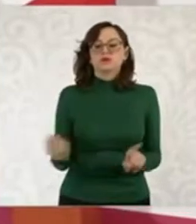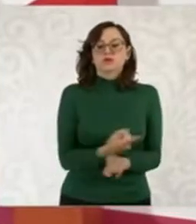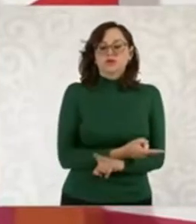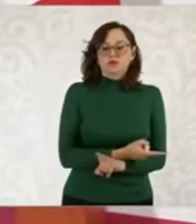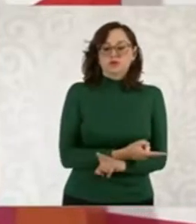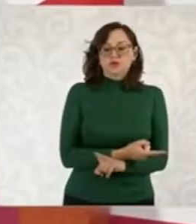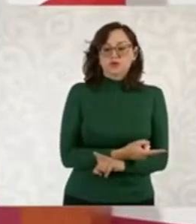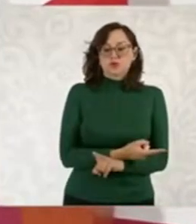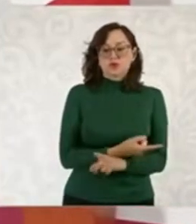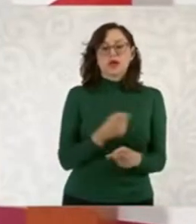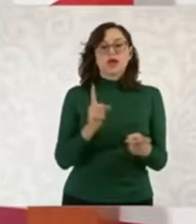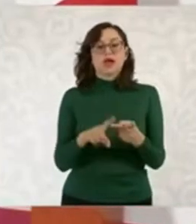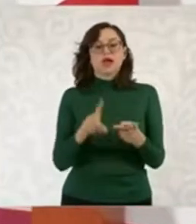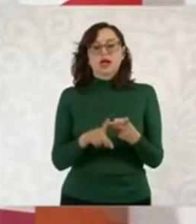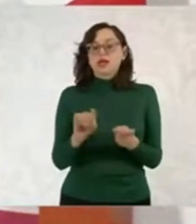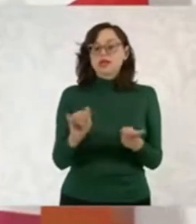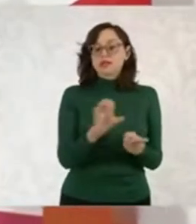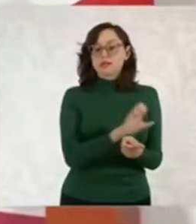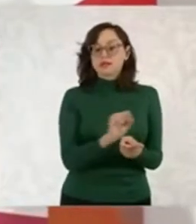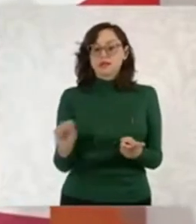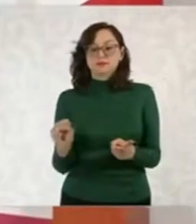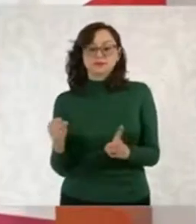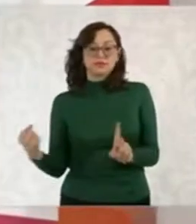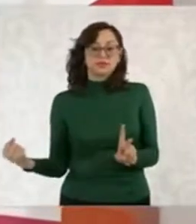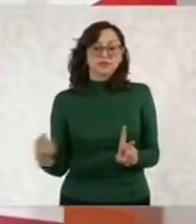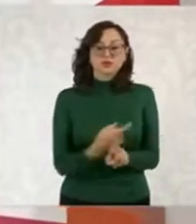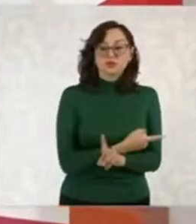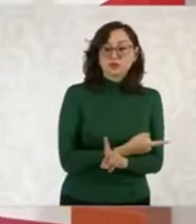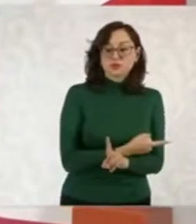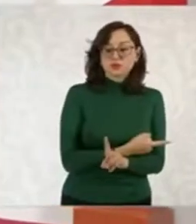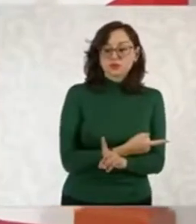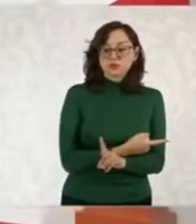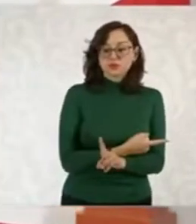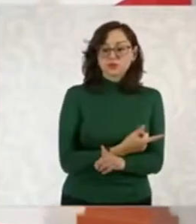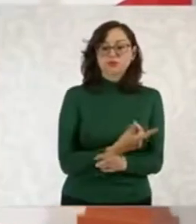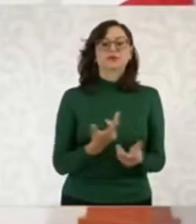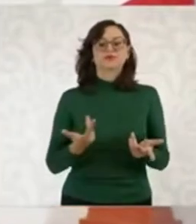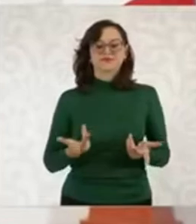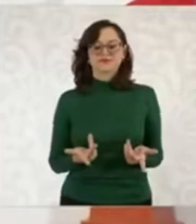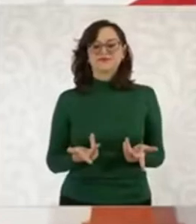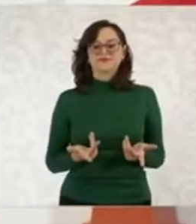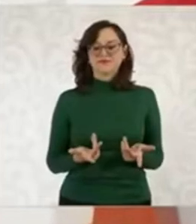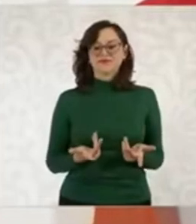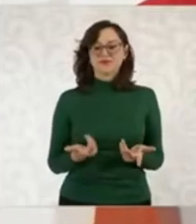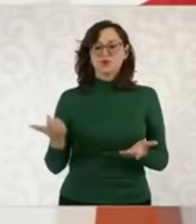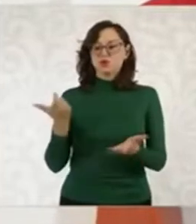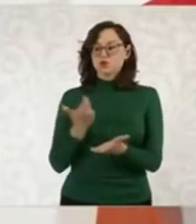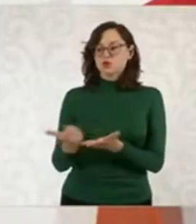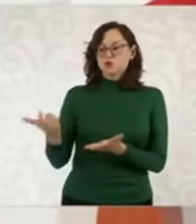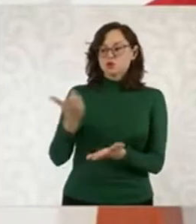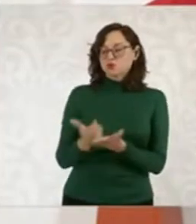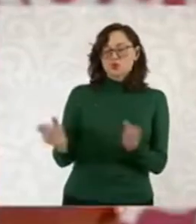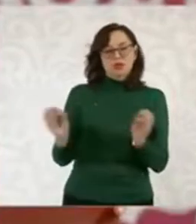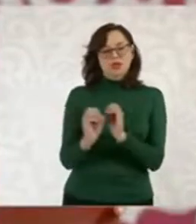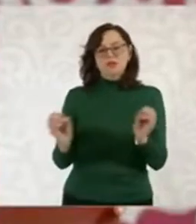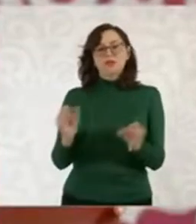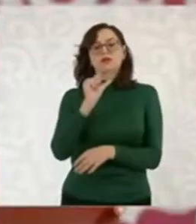había, y al IMSS, porque decían que tenían un salario, cuando en realidad se les otorgaba un